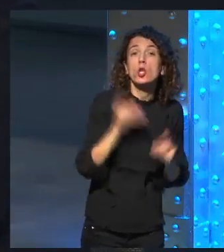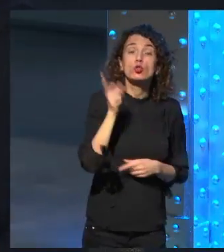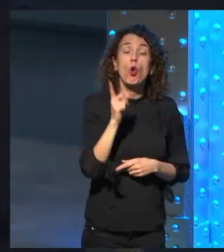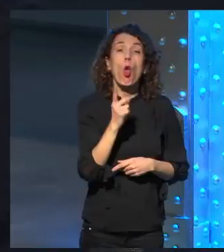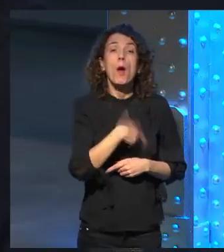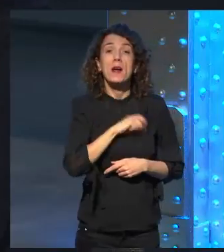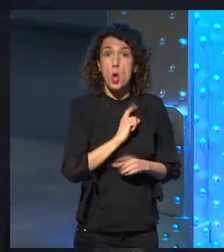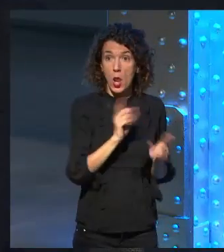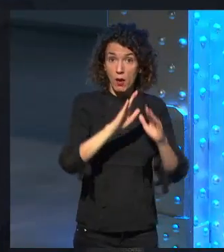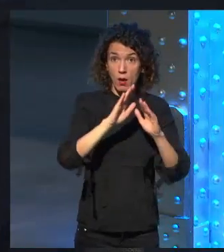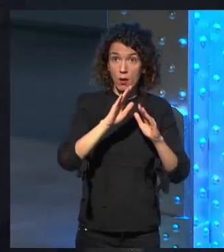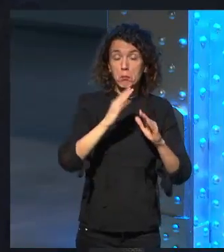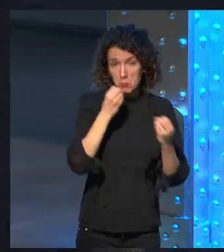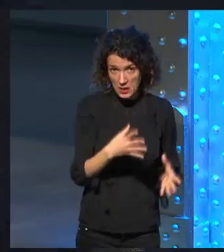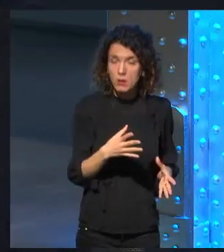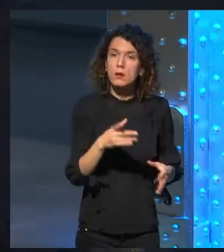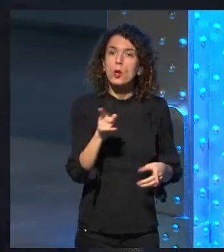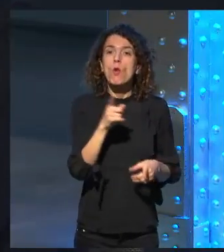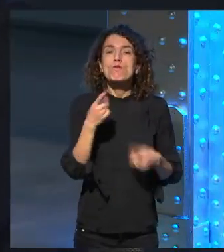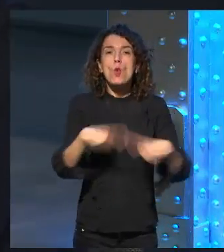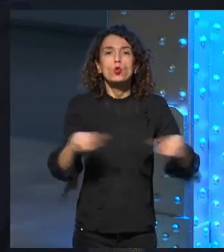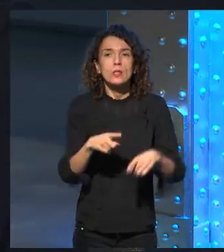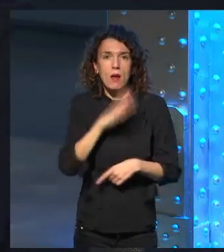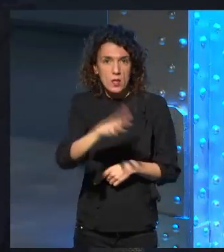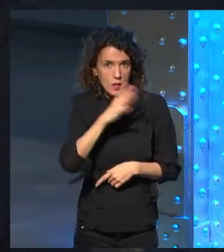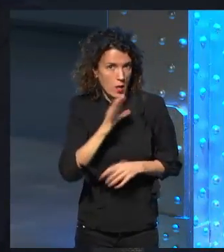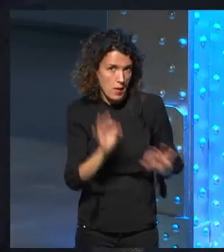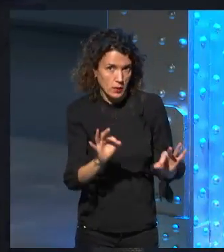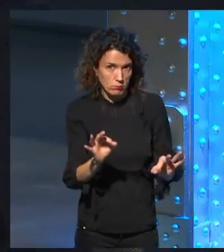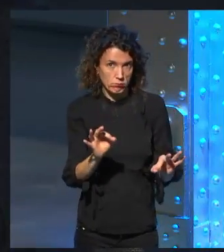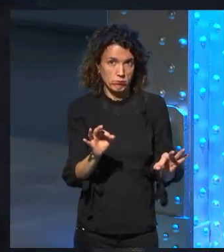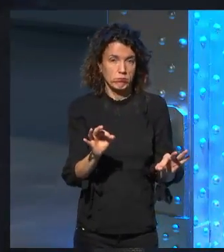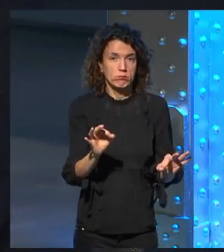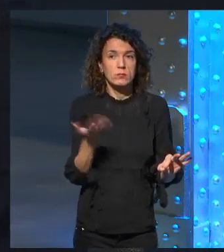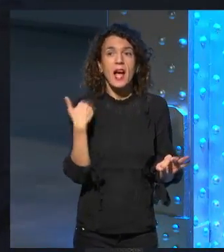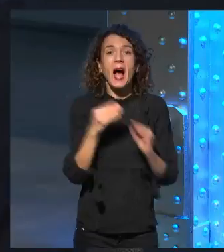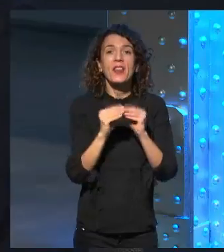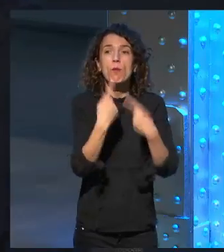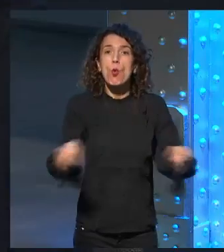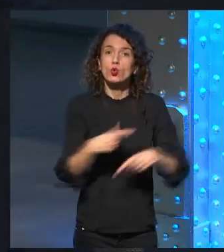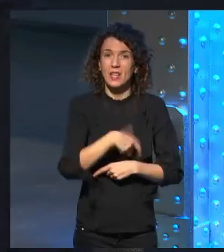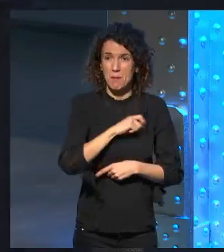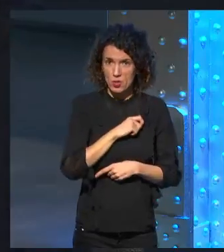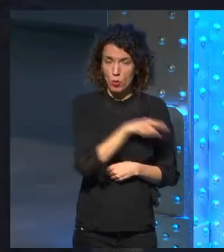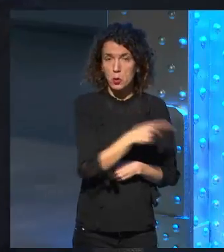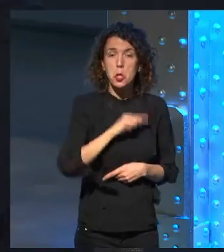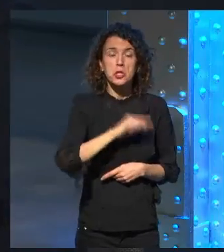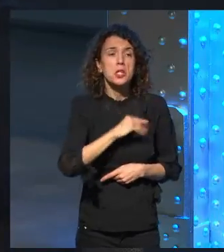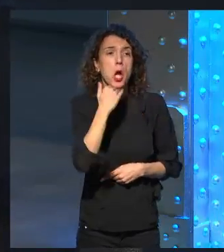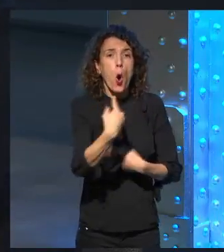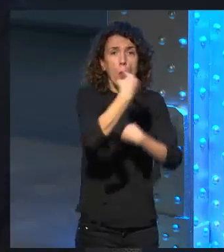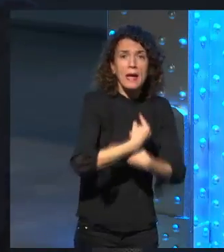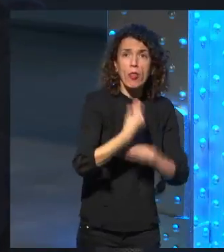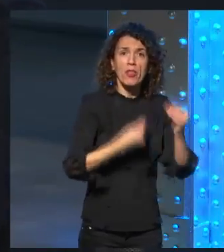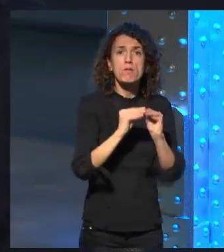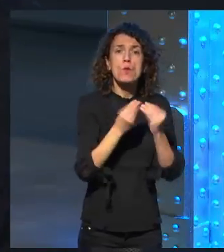españoles está muy bien, pero nuestra música realmente es una música extraordinaria y maravillosa. Cuando hacemos música española, yo no me siento obligado a hacer